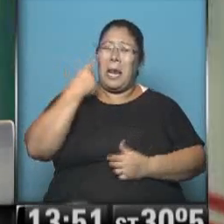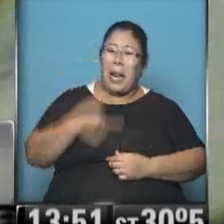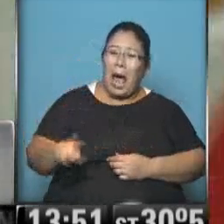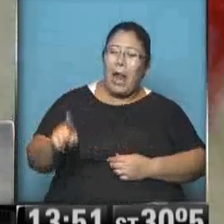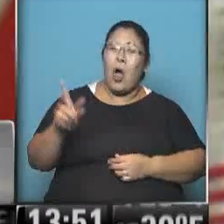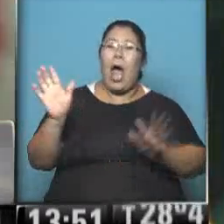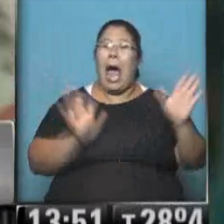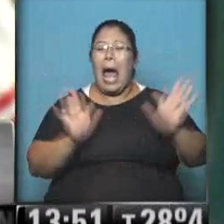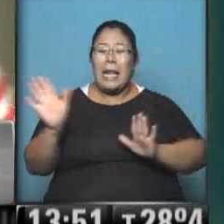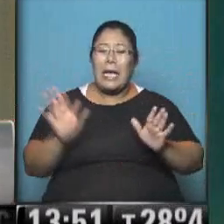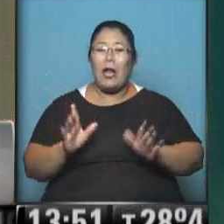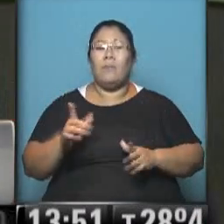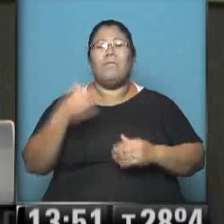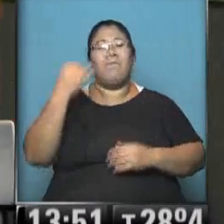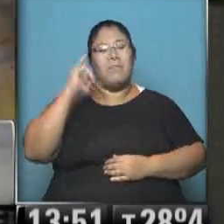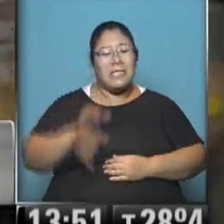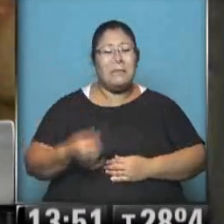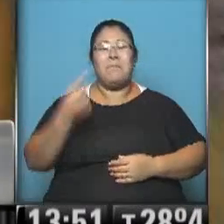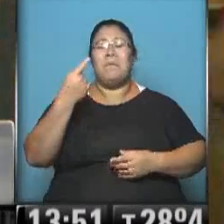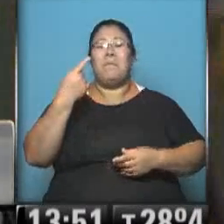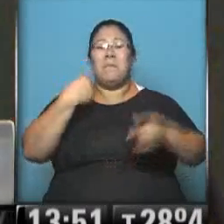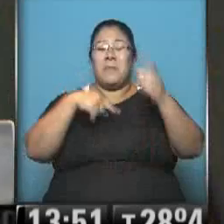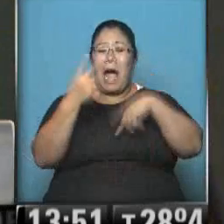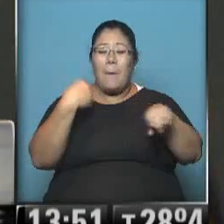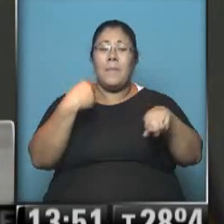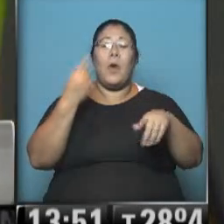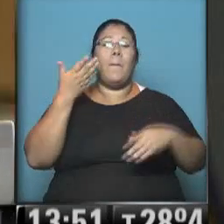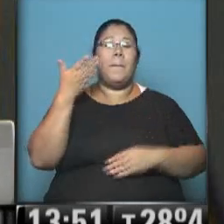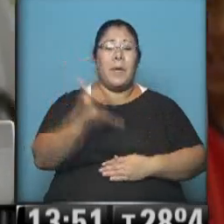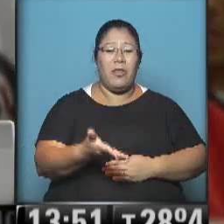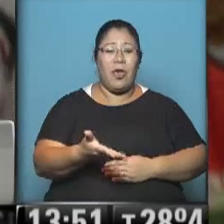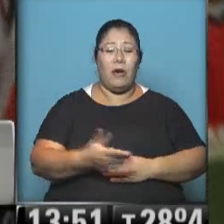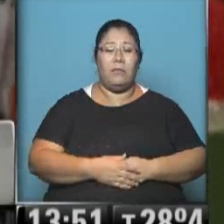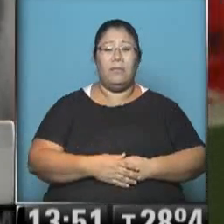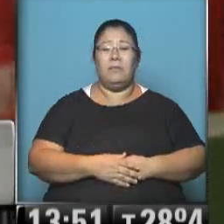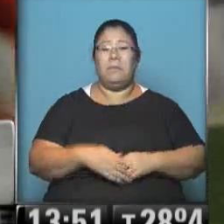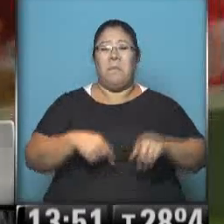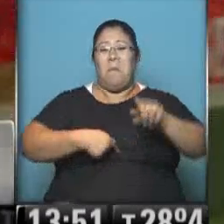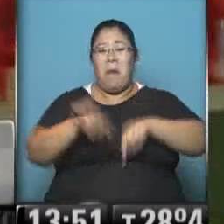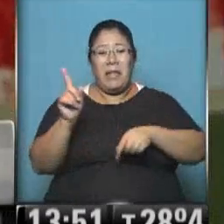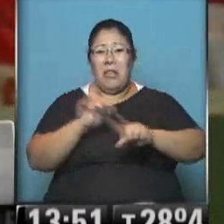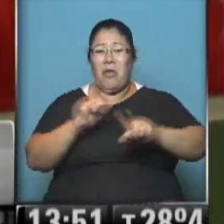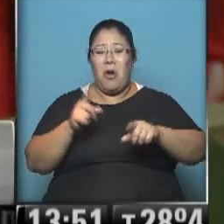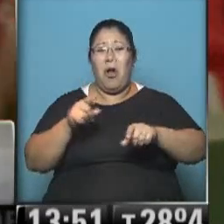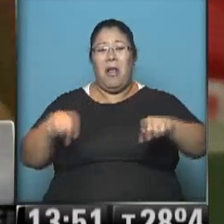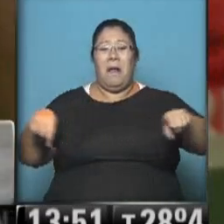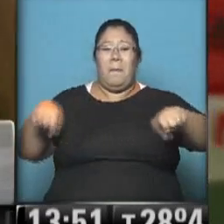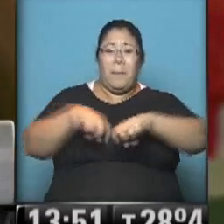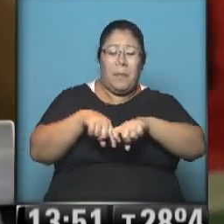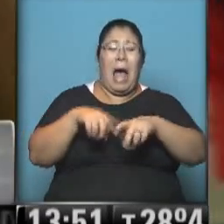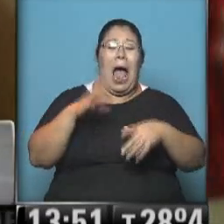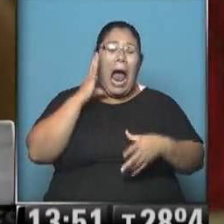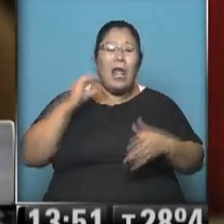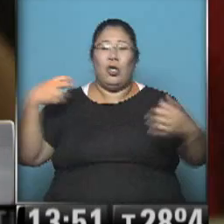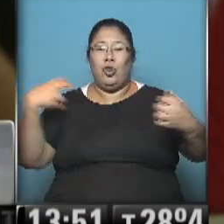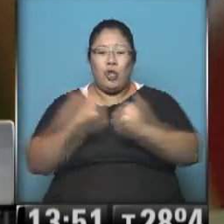a Barovero esta vez le pasó. Pidió el cambio. La gambeta va a tener un enganche. Ni siquiera pateando, ni siquiera trabando la pelota con alguien, con algún